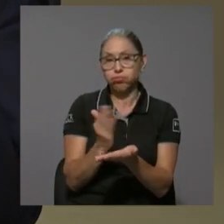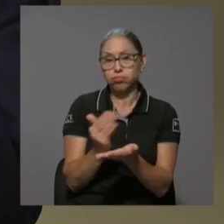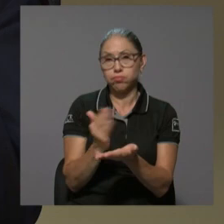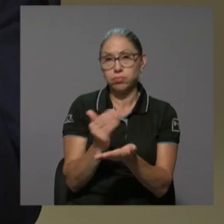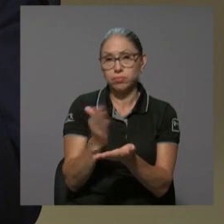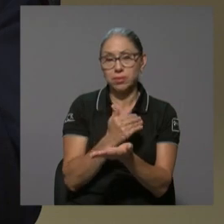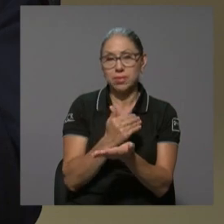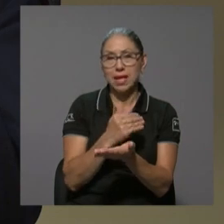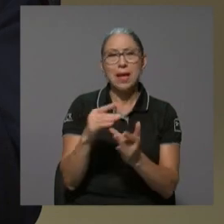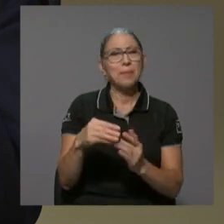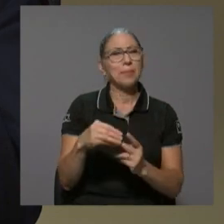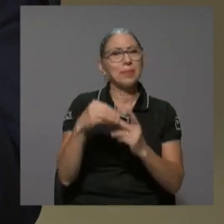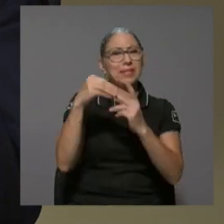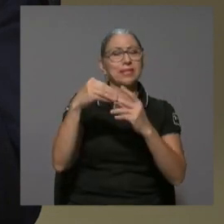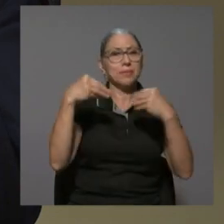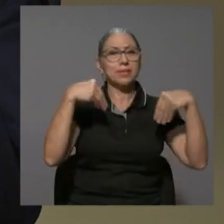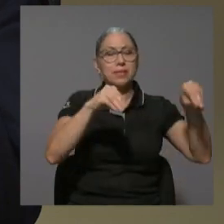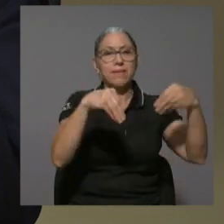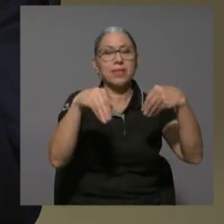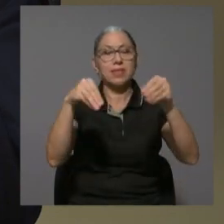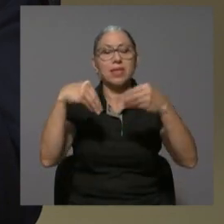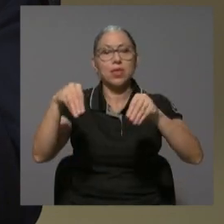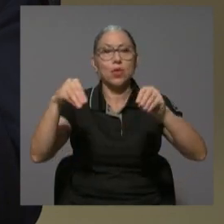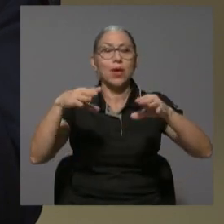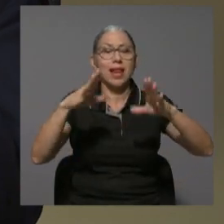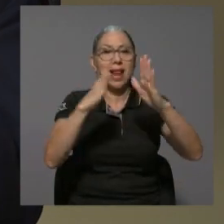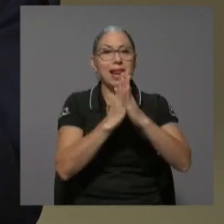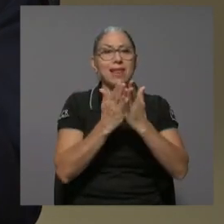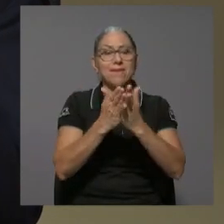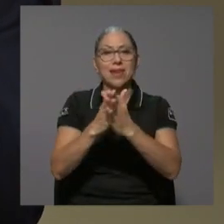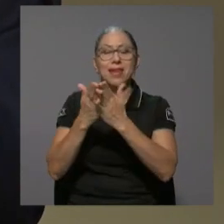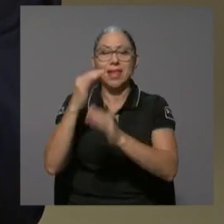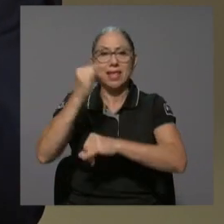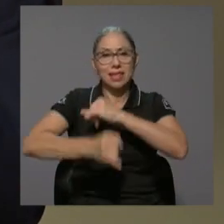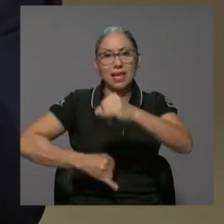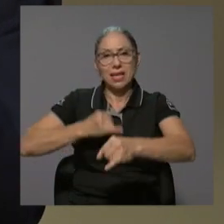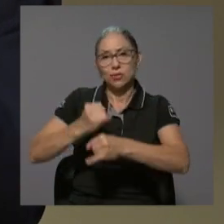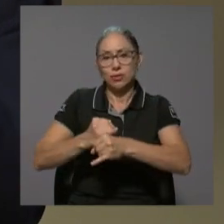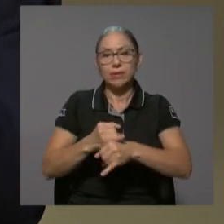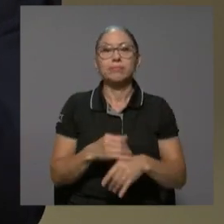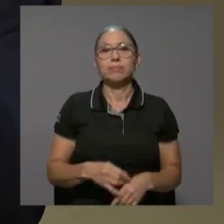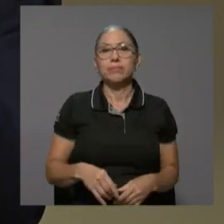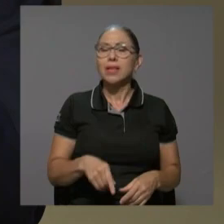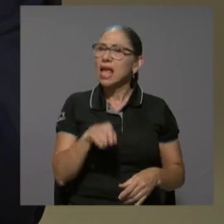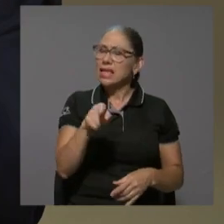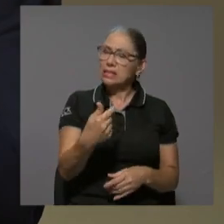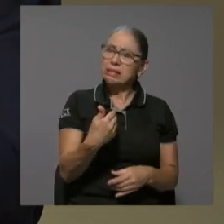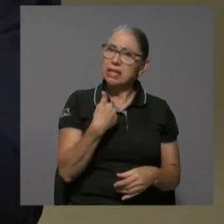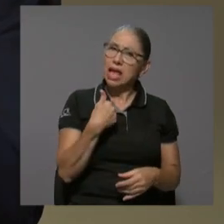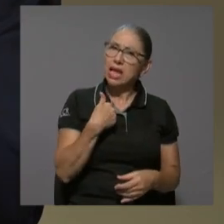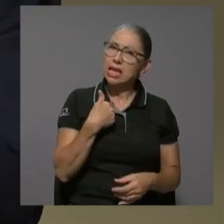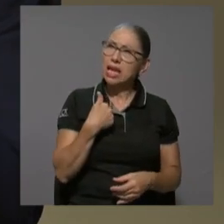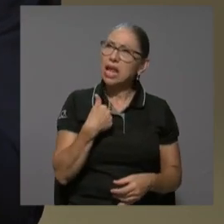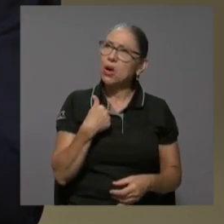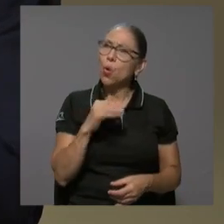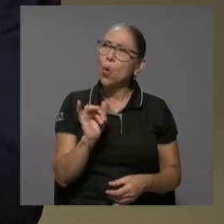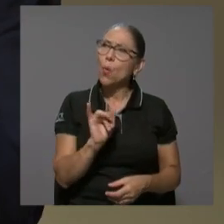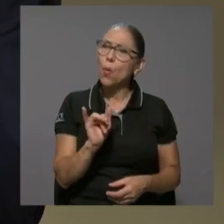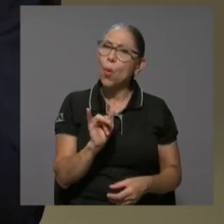en la librería internacional, que es la que tiene como yo diría como un